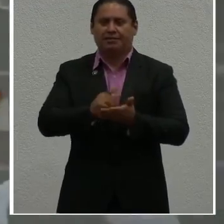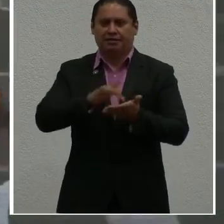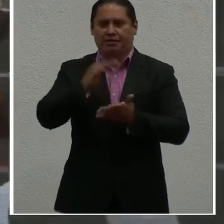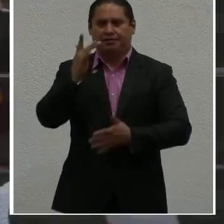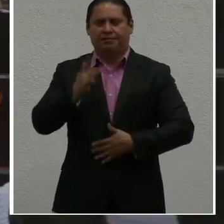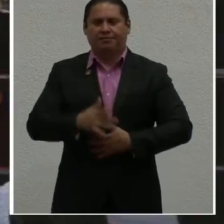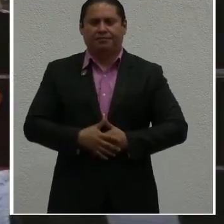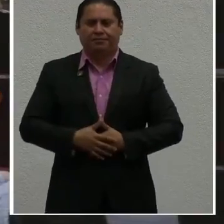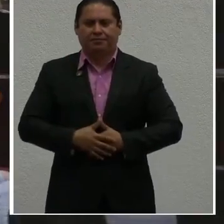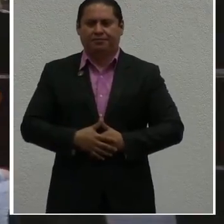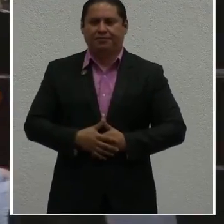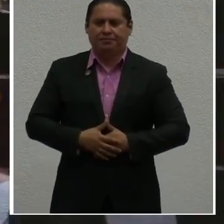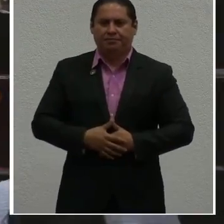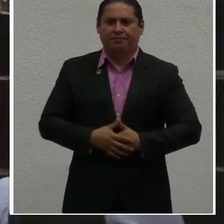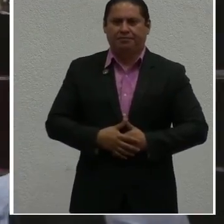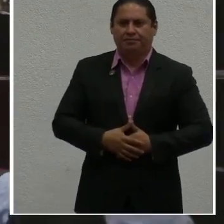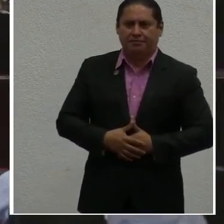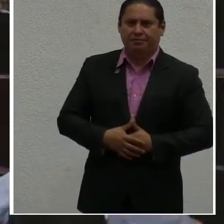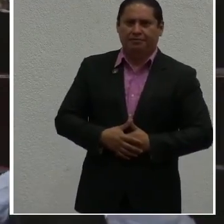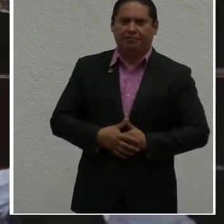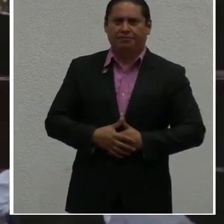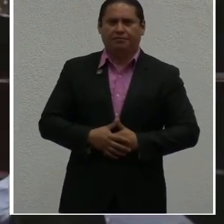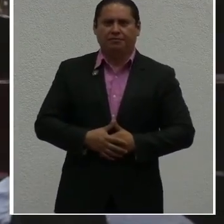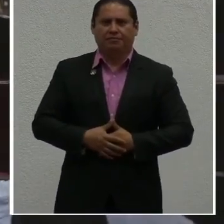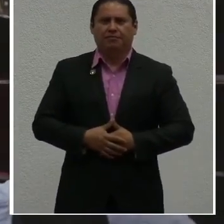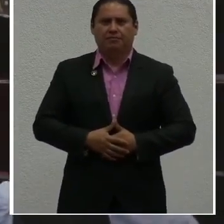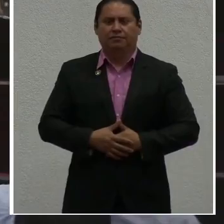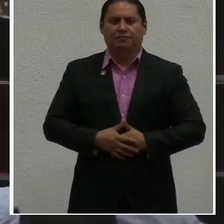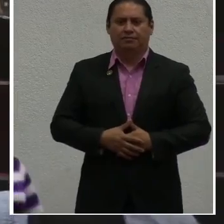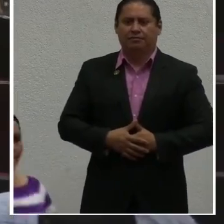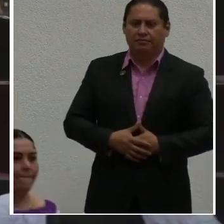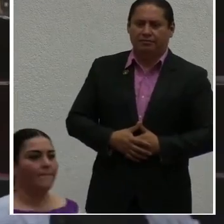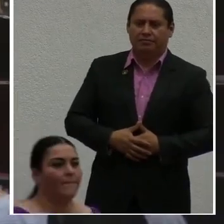Sí, diputada. ¿Alguna otra participación?